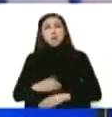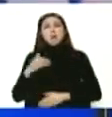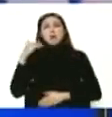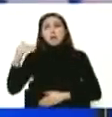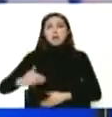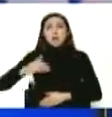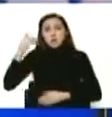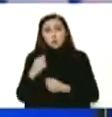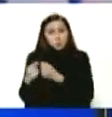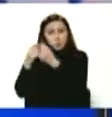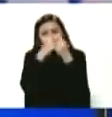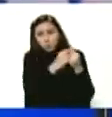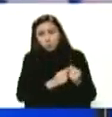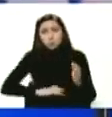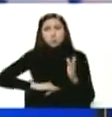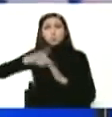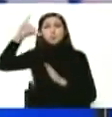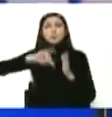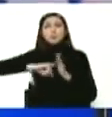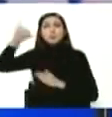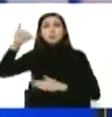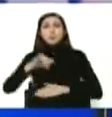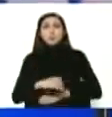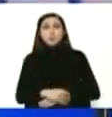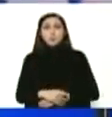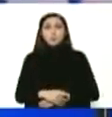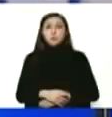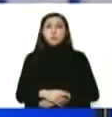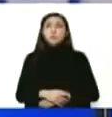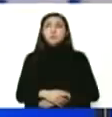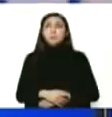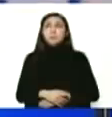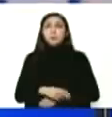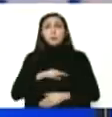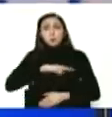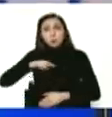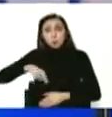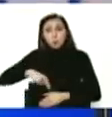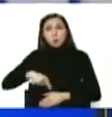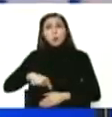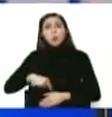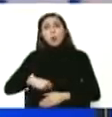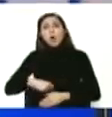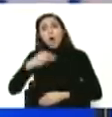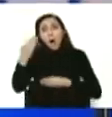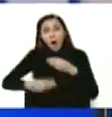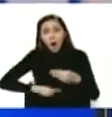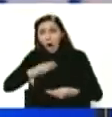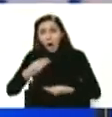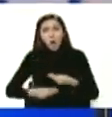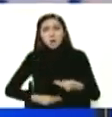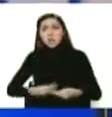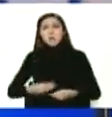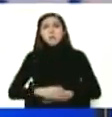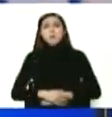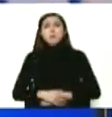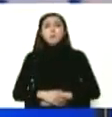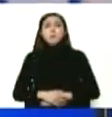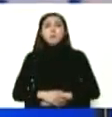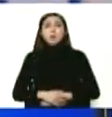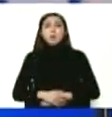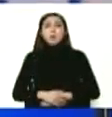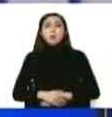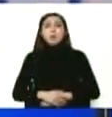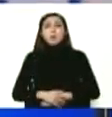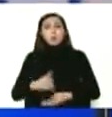de la recuperación. Para eso es. Aquí estamos, pues. O lo hacemos nosotros, o lo